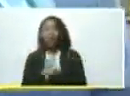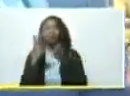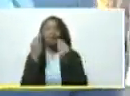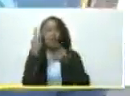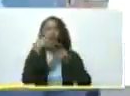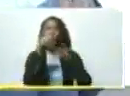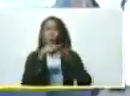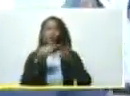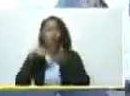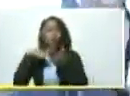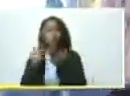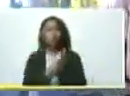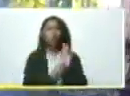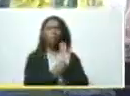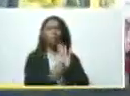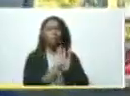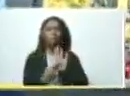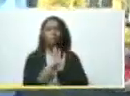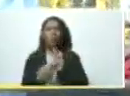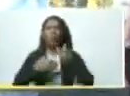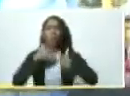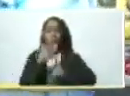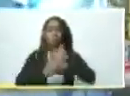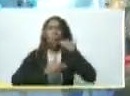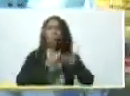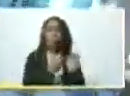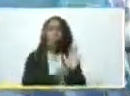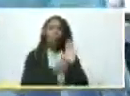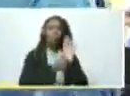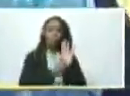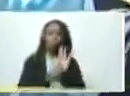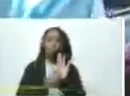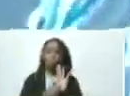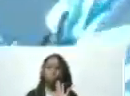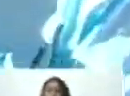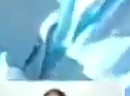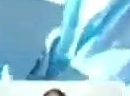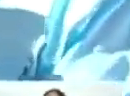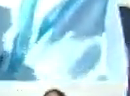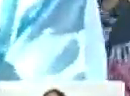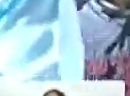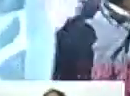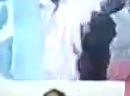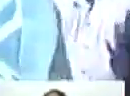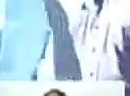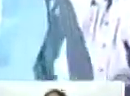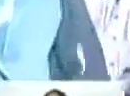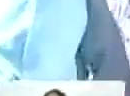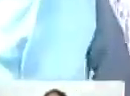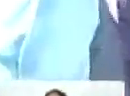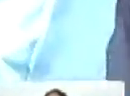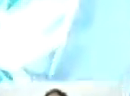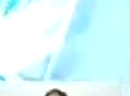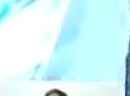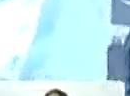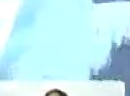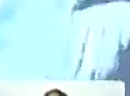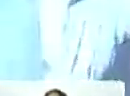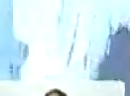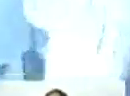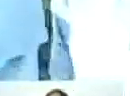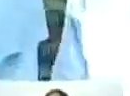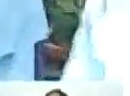mostrar. Las iremos mostrando. Mira, por aquí, Carlos Caraballo. Por aquí, Carlos Caraballo, ¿qué producen por